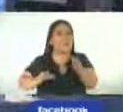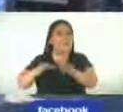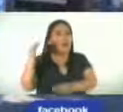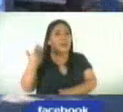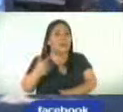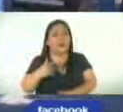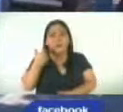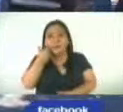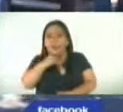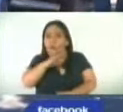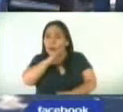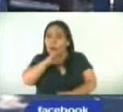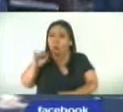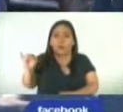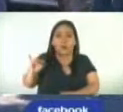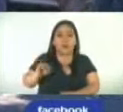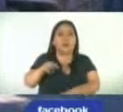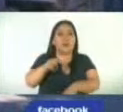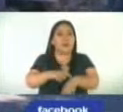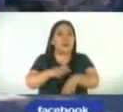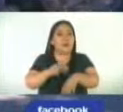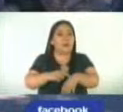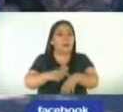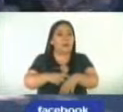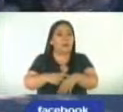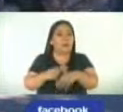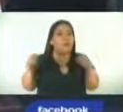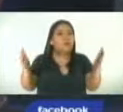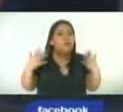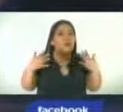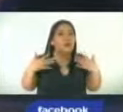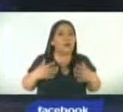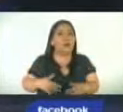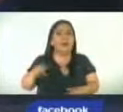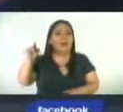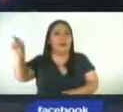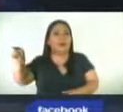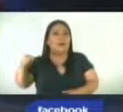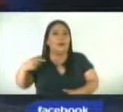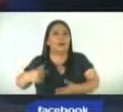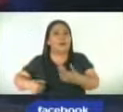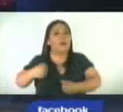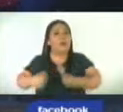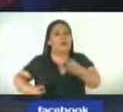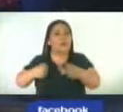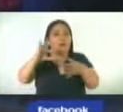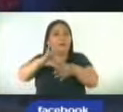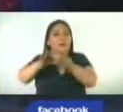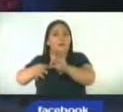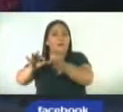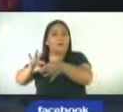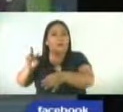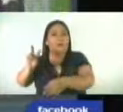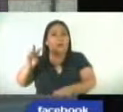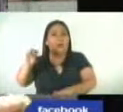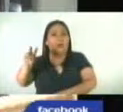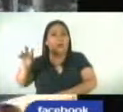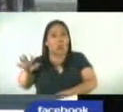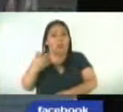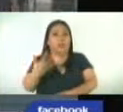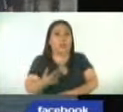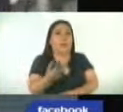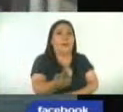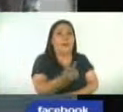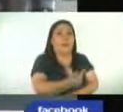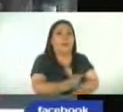en temporada de verano. Durante los Juegos Olímpicos de París 2024, al menos 40 atletas